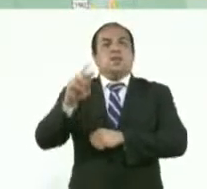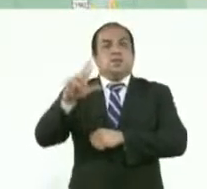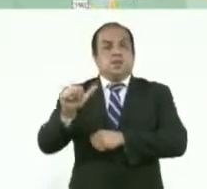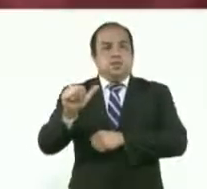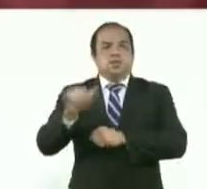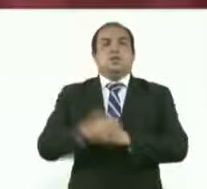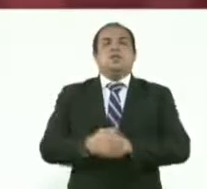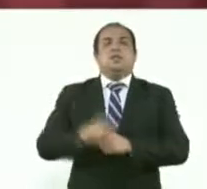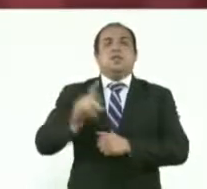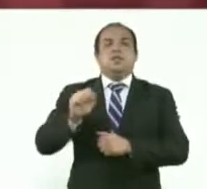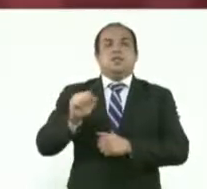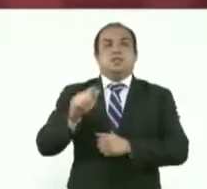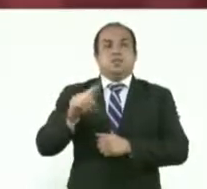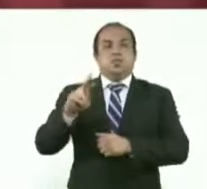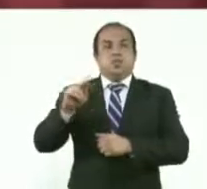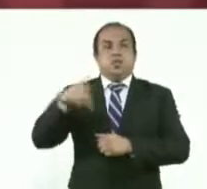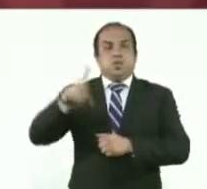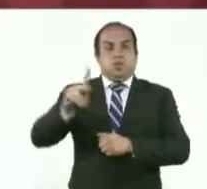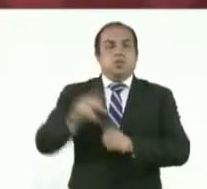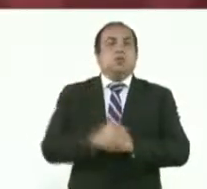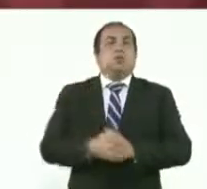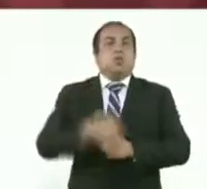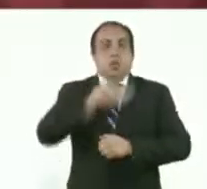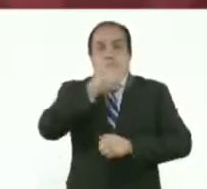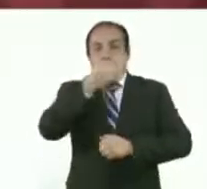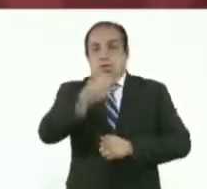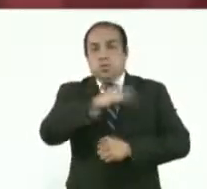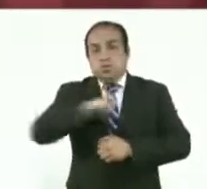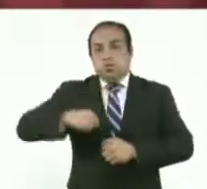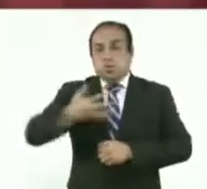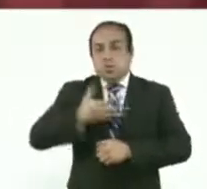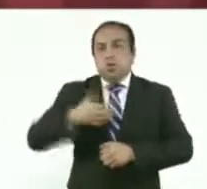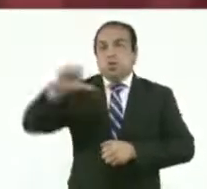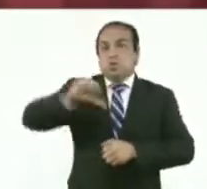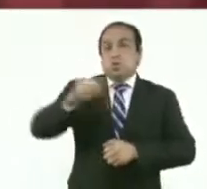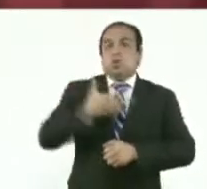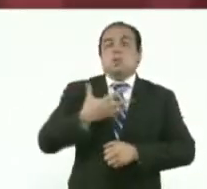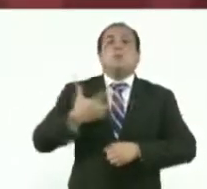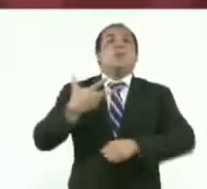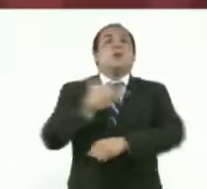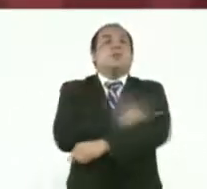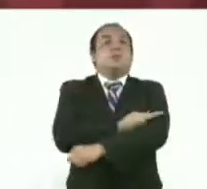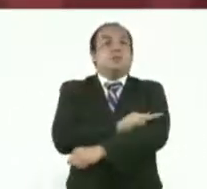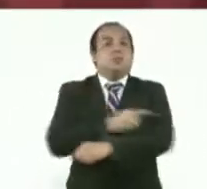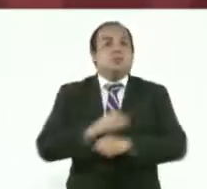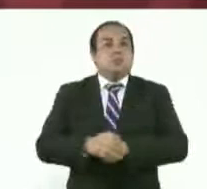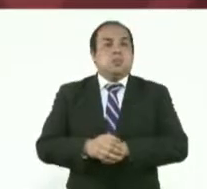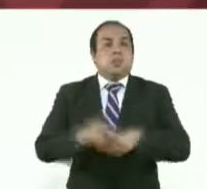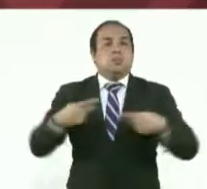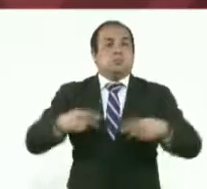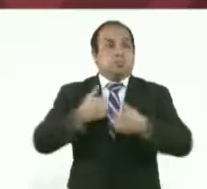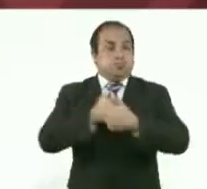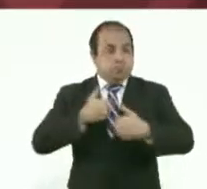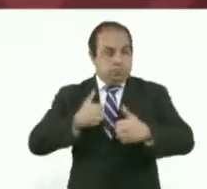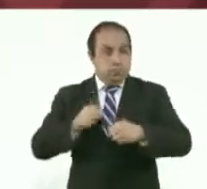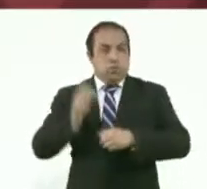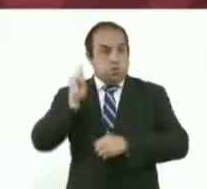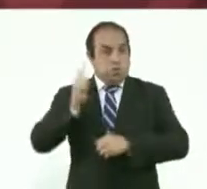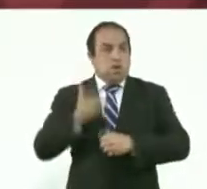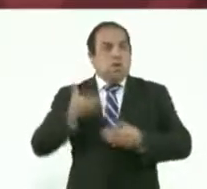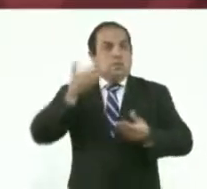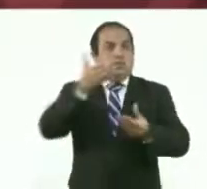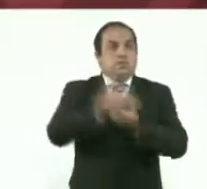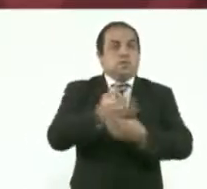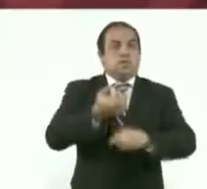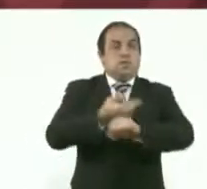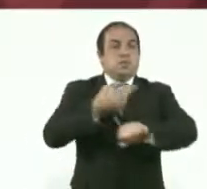Sputnik. Serían entonces los anuncios que tenemos y recuerden, todavía el día de hoy tenemos vacunación para rezagados, ojalá que puedan acudir